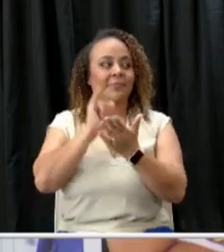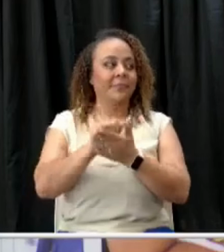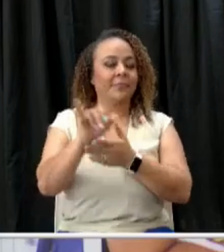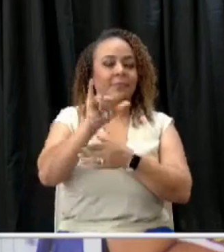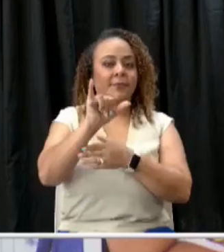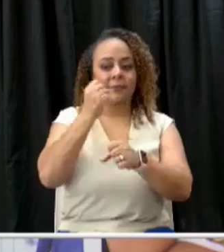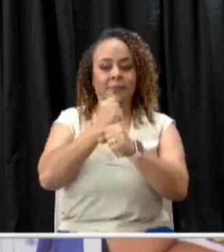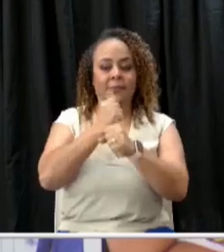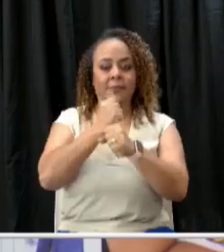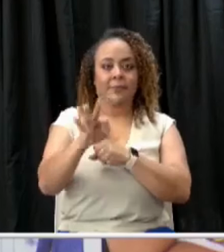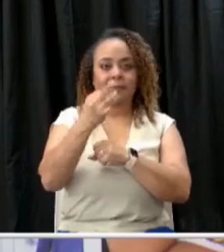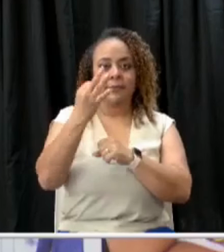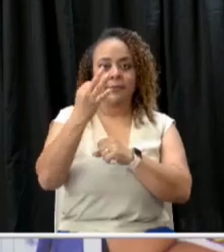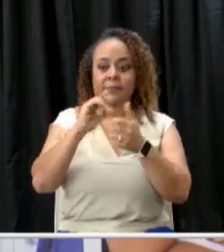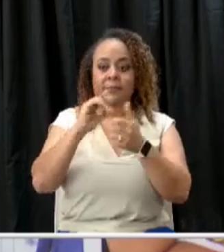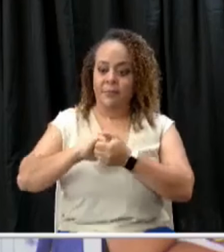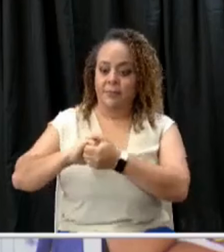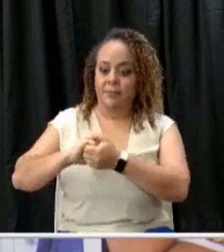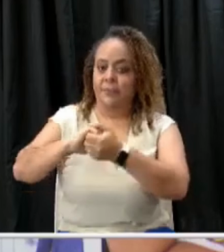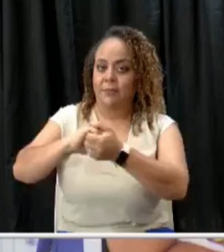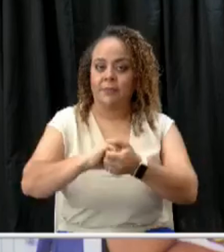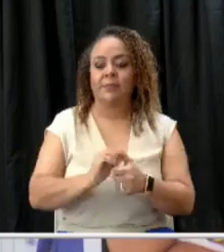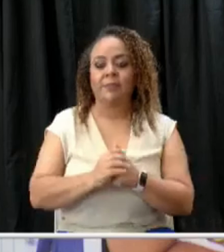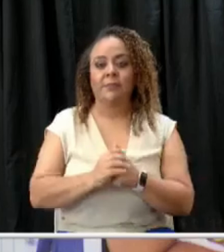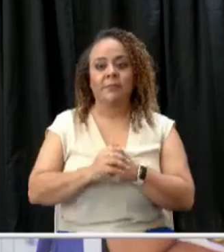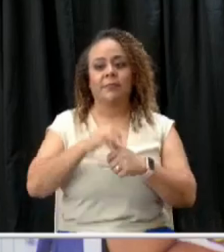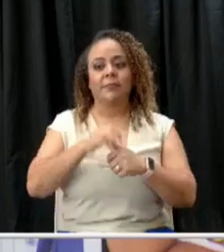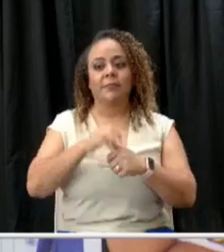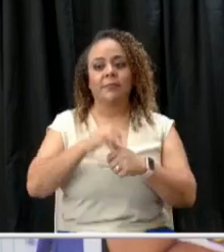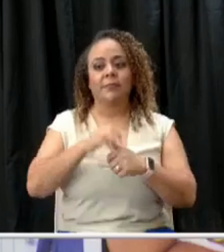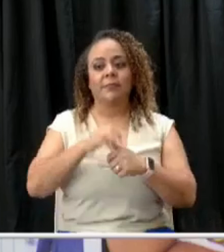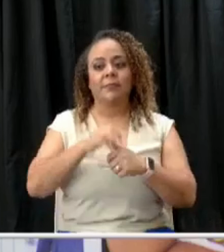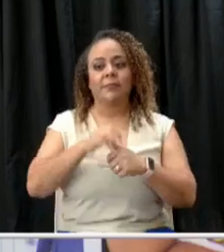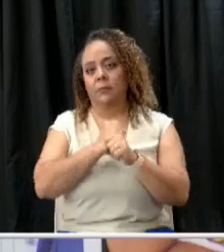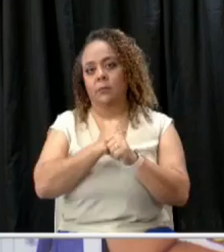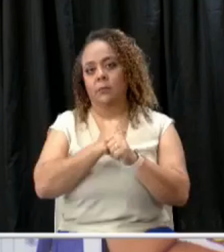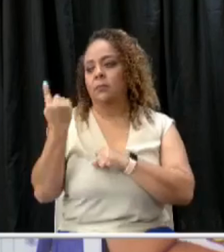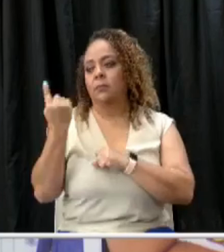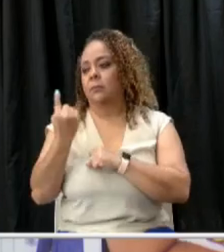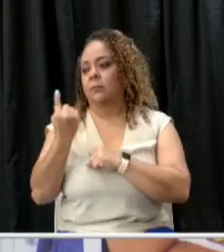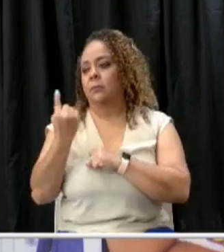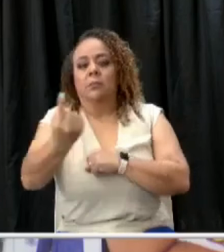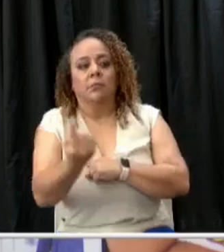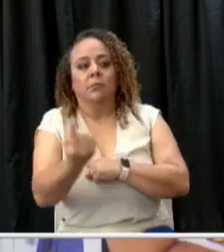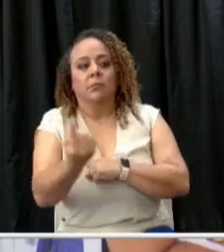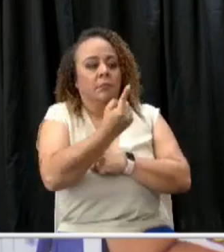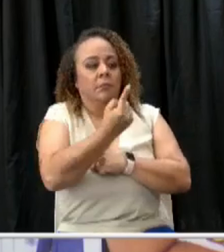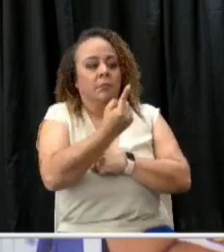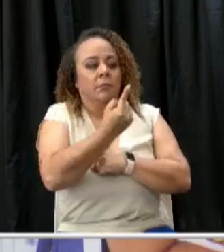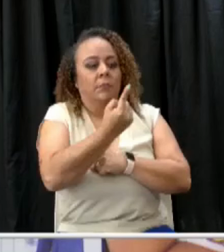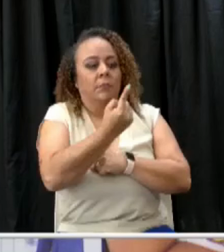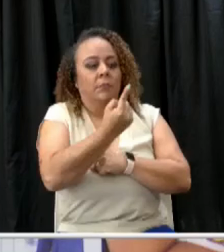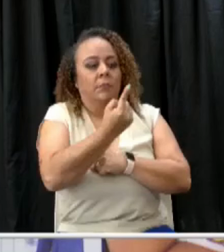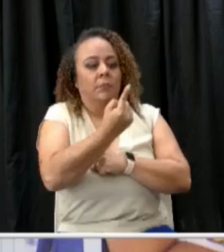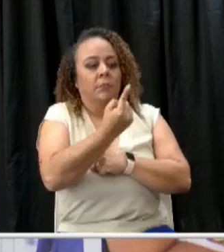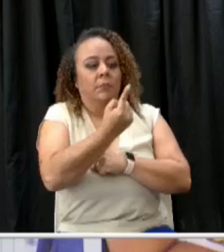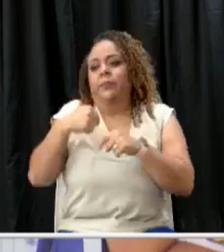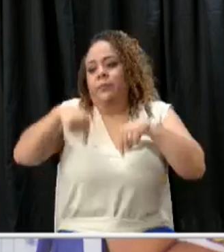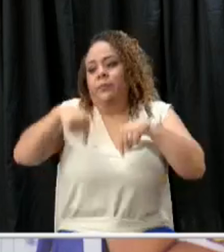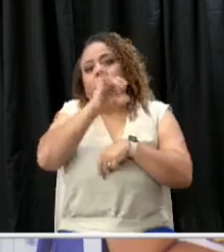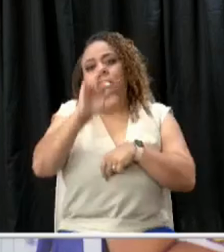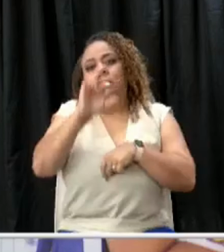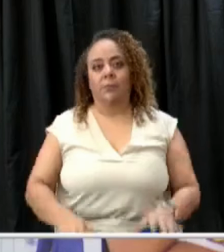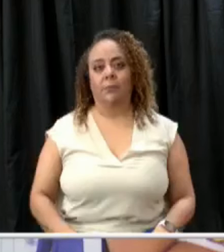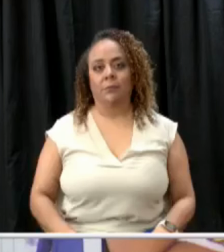el trabajar de manera conjunta, no podemos trabajar de manera aislada, por ejemplo, mejorando las condiciones solamente en Costa Rica,